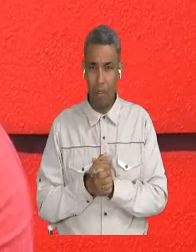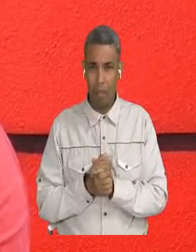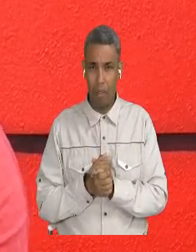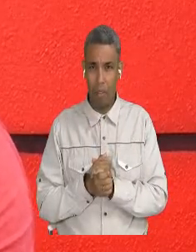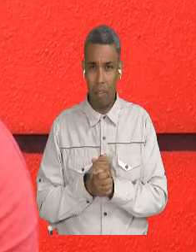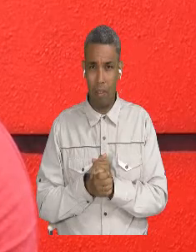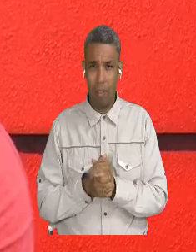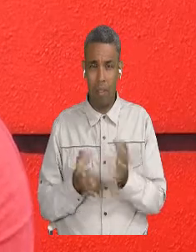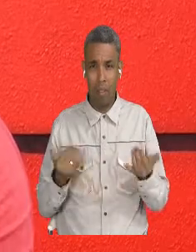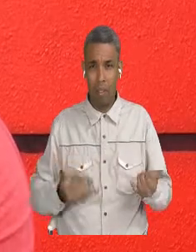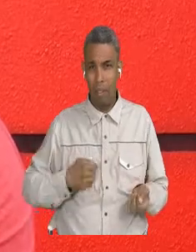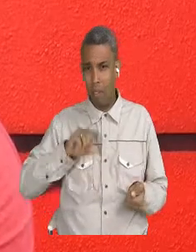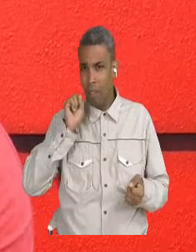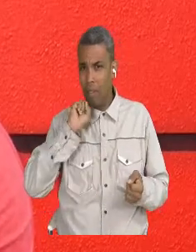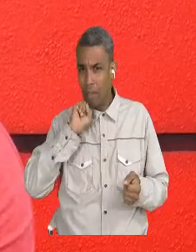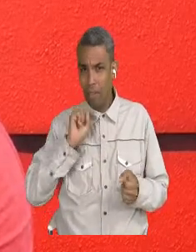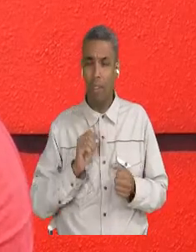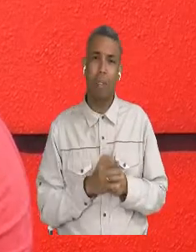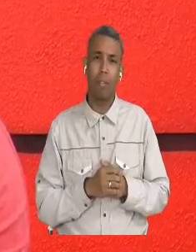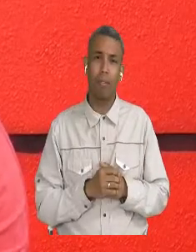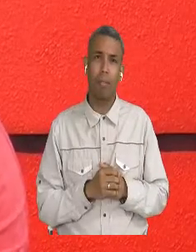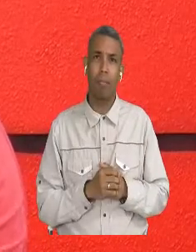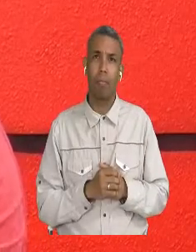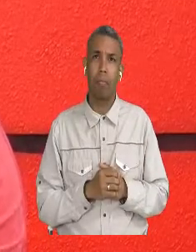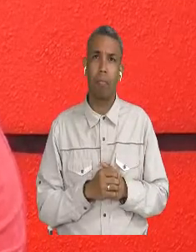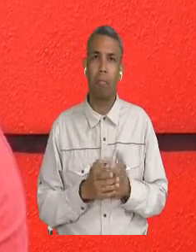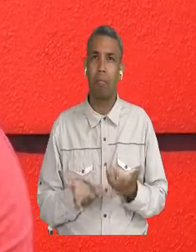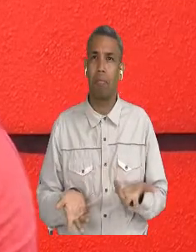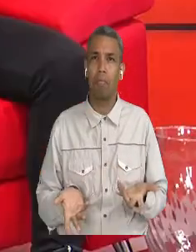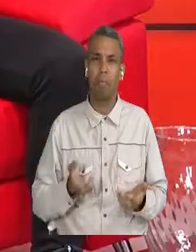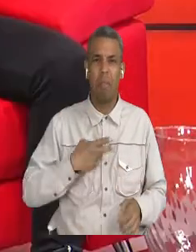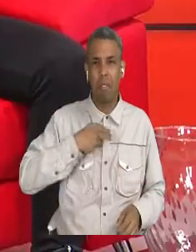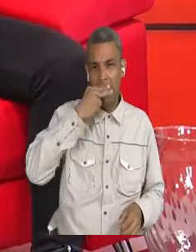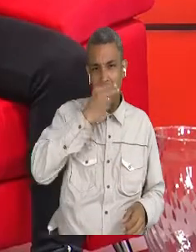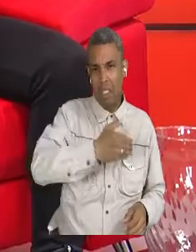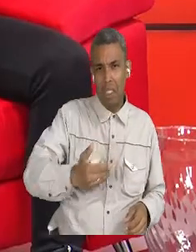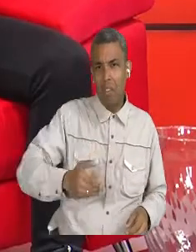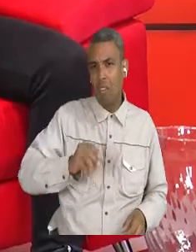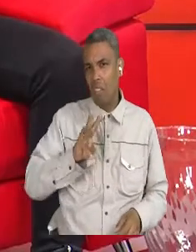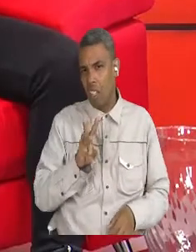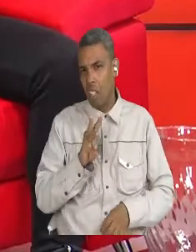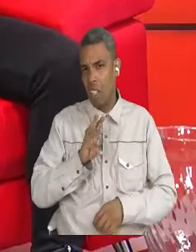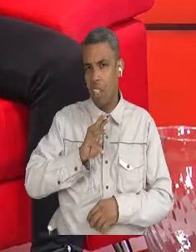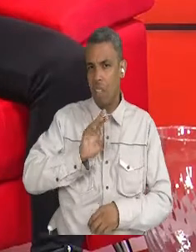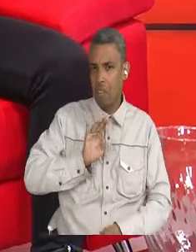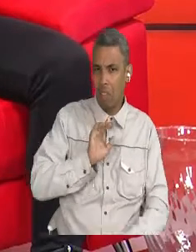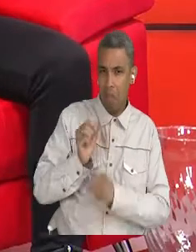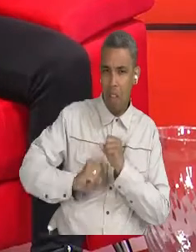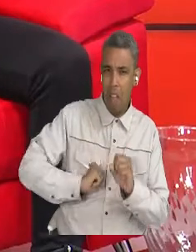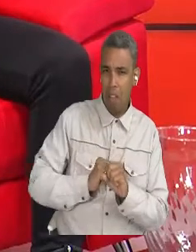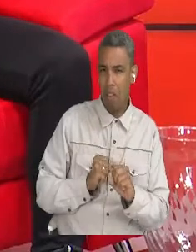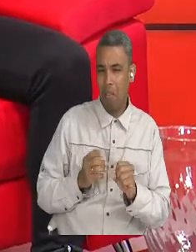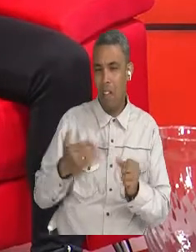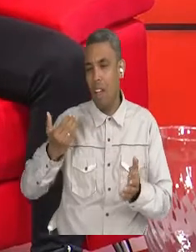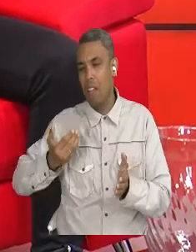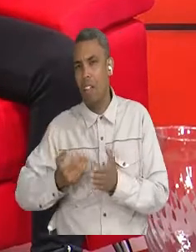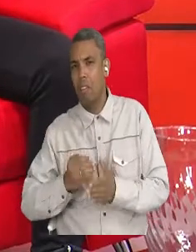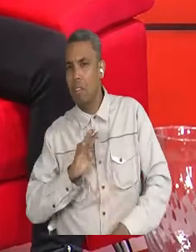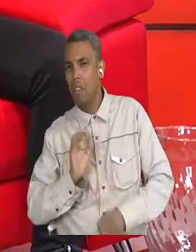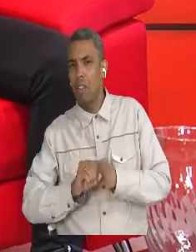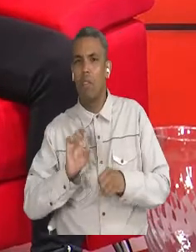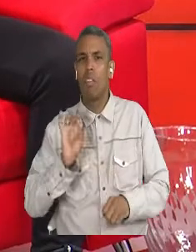actividad física no hay edad. Nosotros tenemos niños desde los 3, 4 años hasta los 13 años y ya tenemos ya jóvenes de